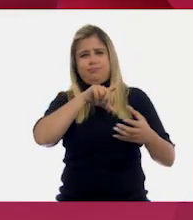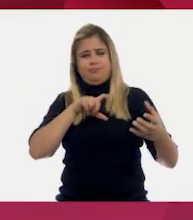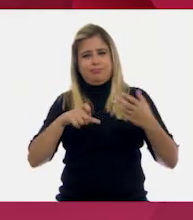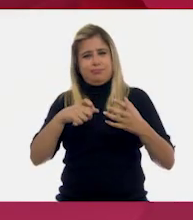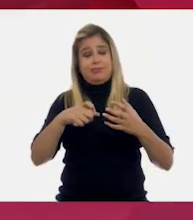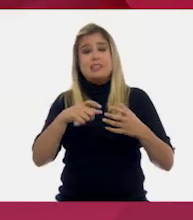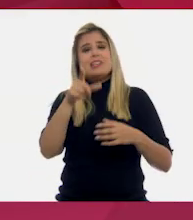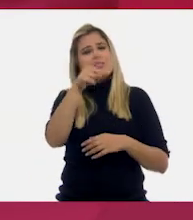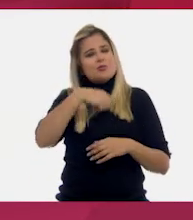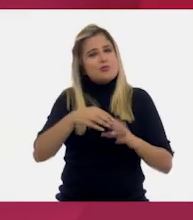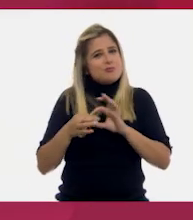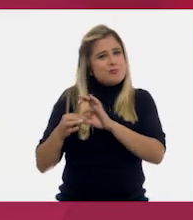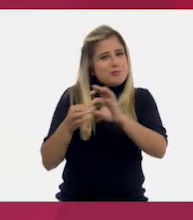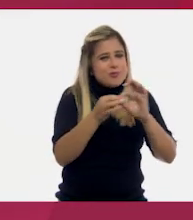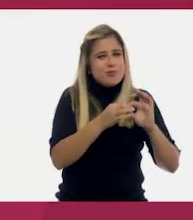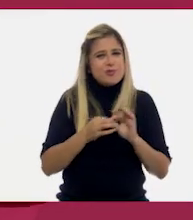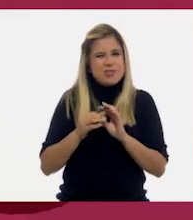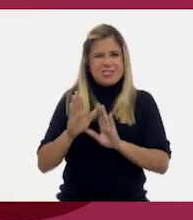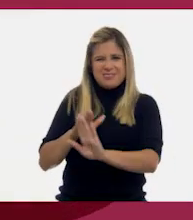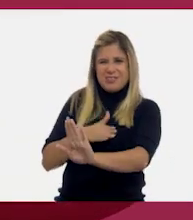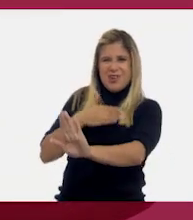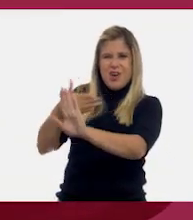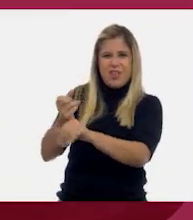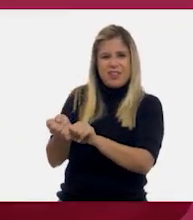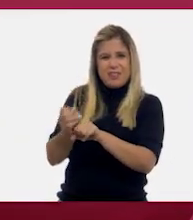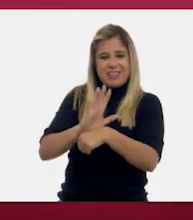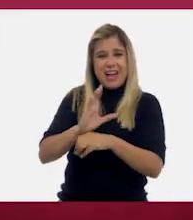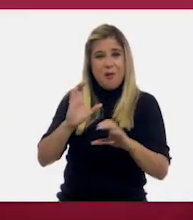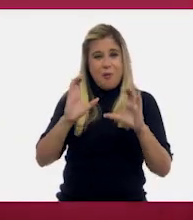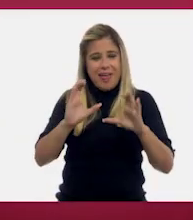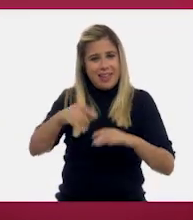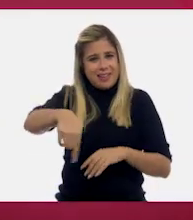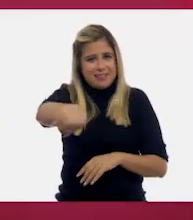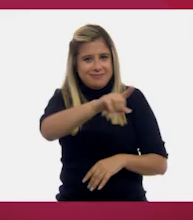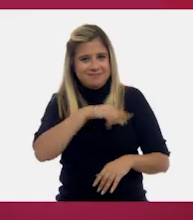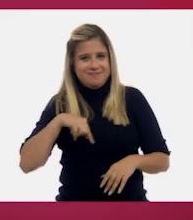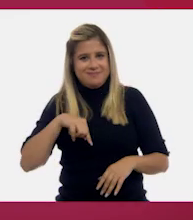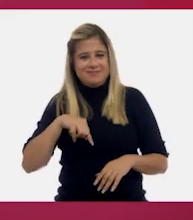Sigamos luchando juntos contra este virus, cuidándonos los unos a los otros.